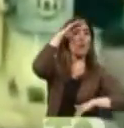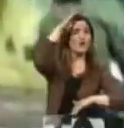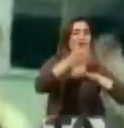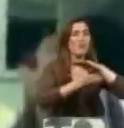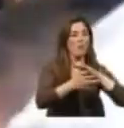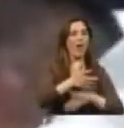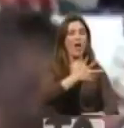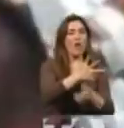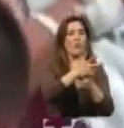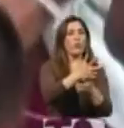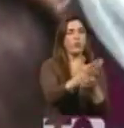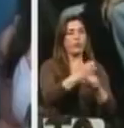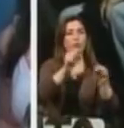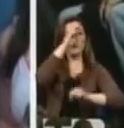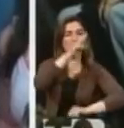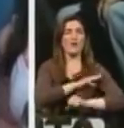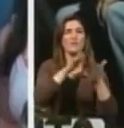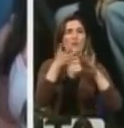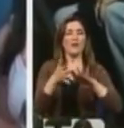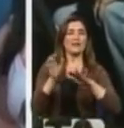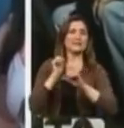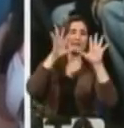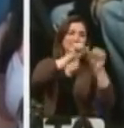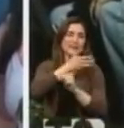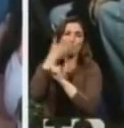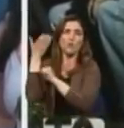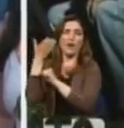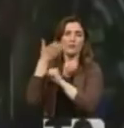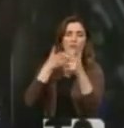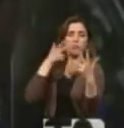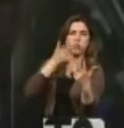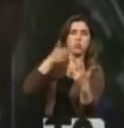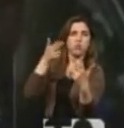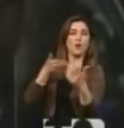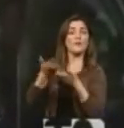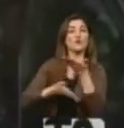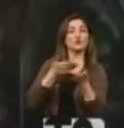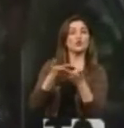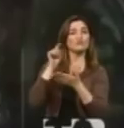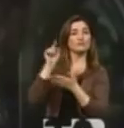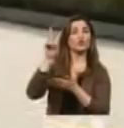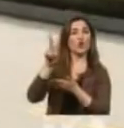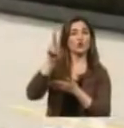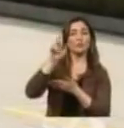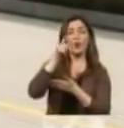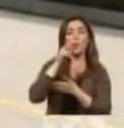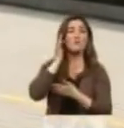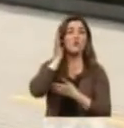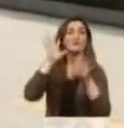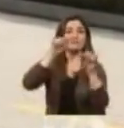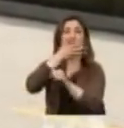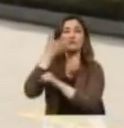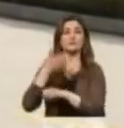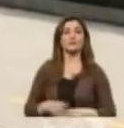de los cuatro infantes de Marina, el secuestro y asesinato de los periodistas del diario El Comercio y el secuestro de dos civiles. En Quito,